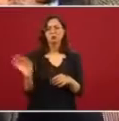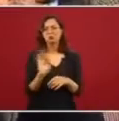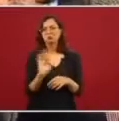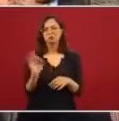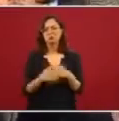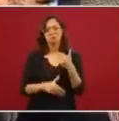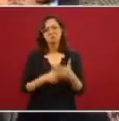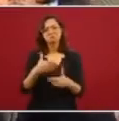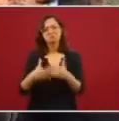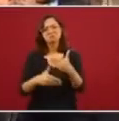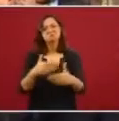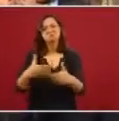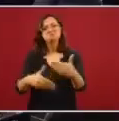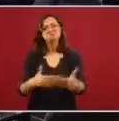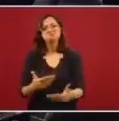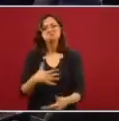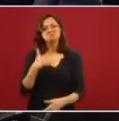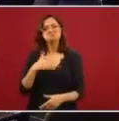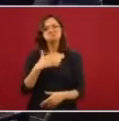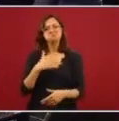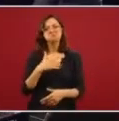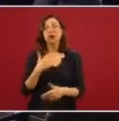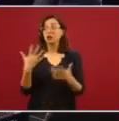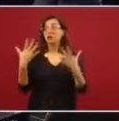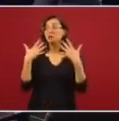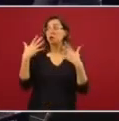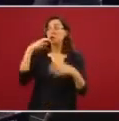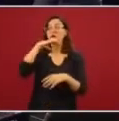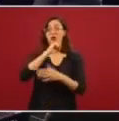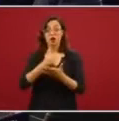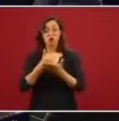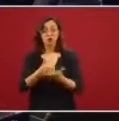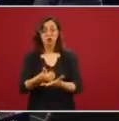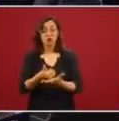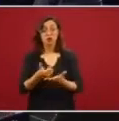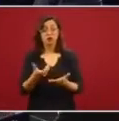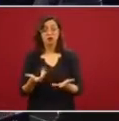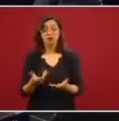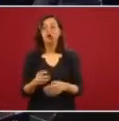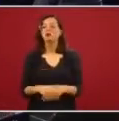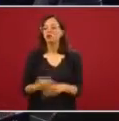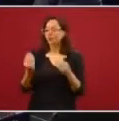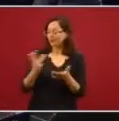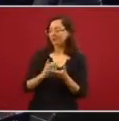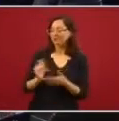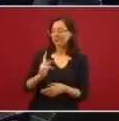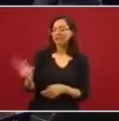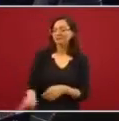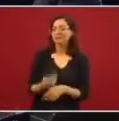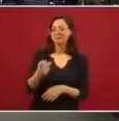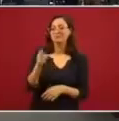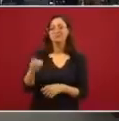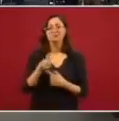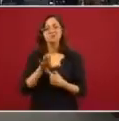podríamos superarla y si el factor clima también sería de utilidad para dispersarla gracias por hacer estas preguntas porque